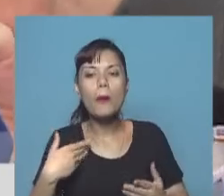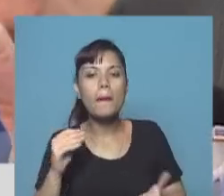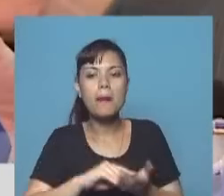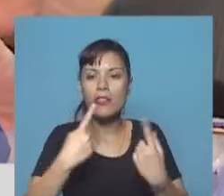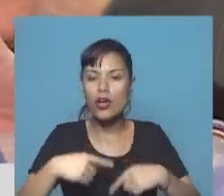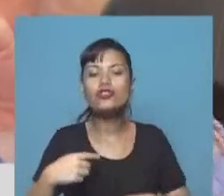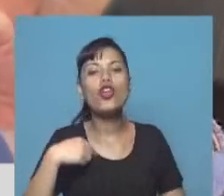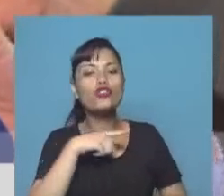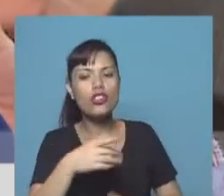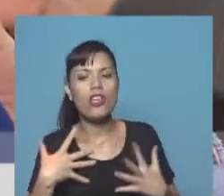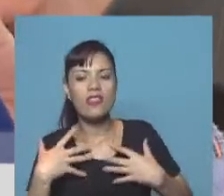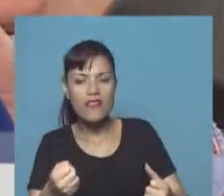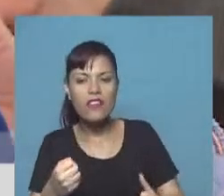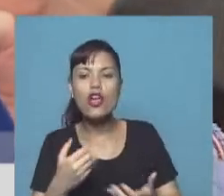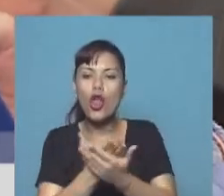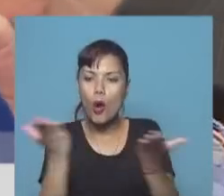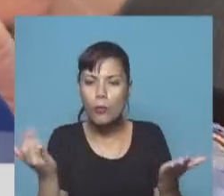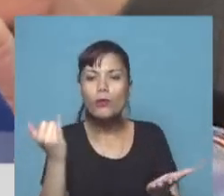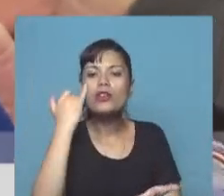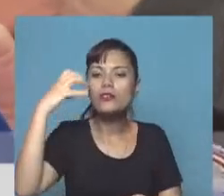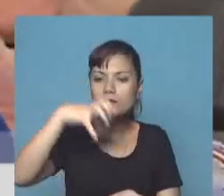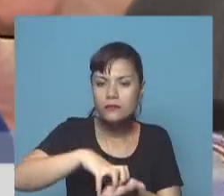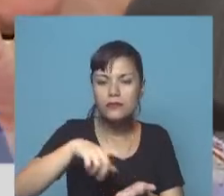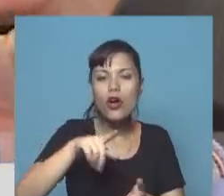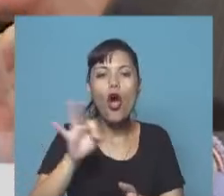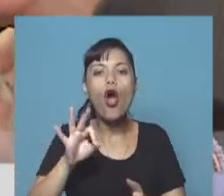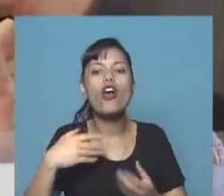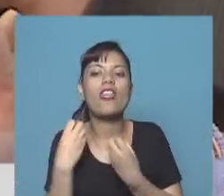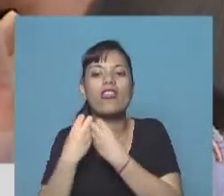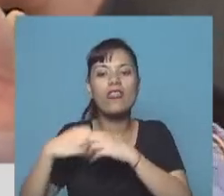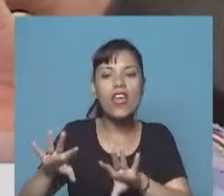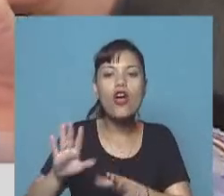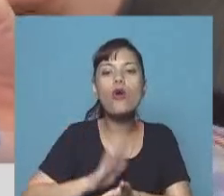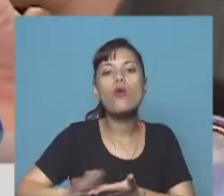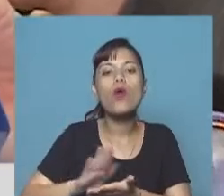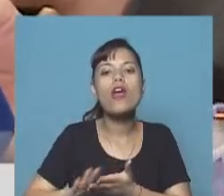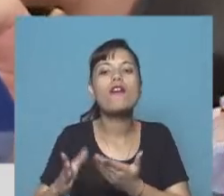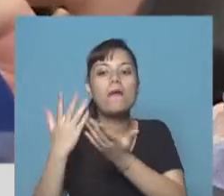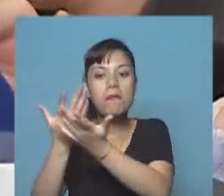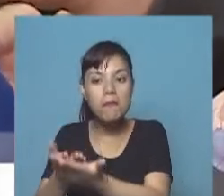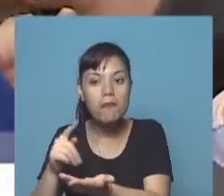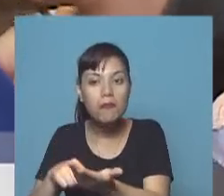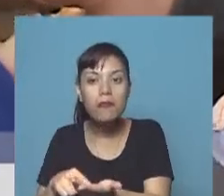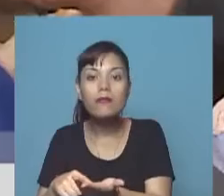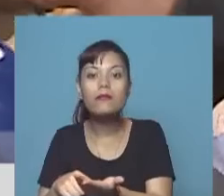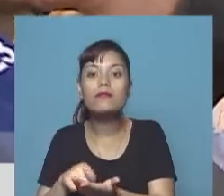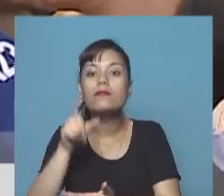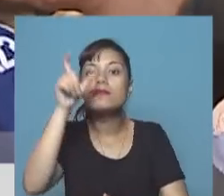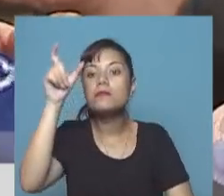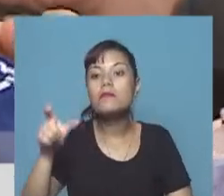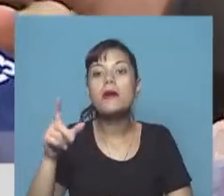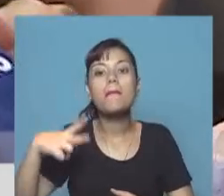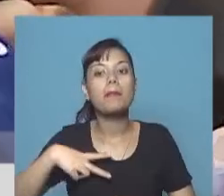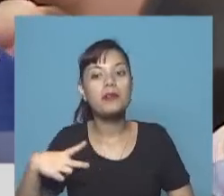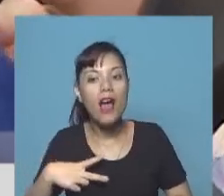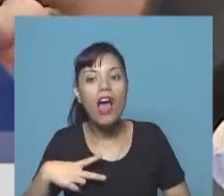oportunidades. ¿Nosotros vamos a defender lo público y el Estado o vamos a dejar todo nuevamente en mano de los